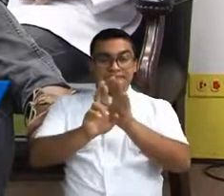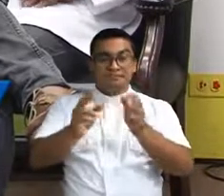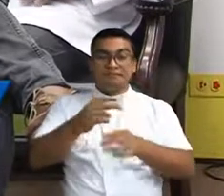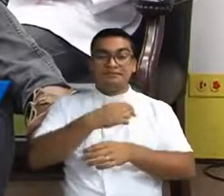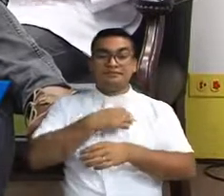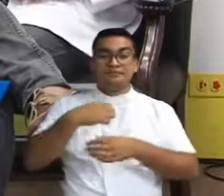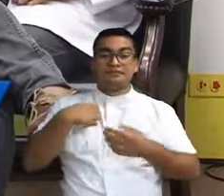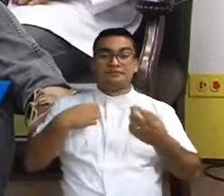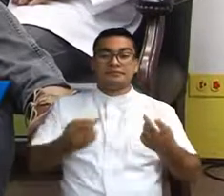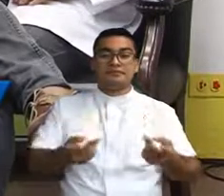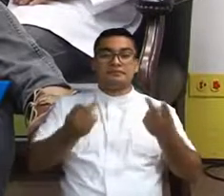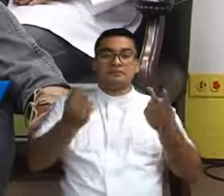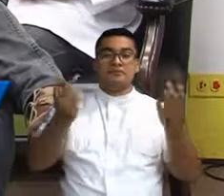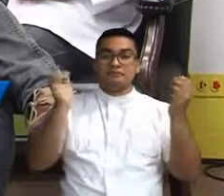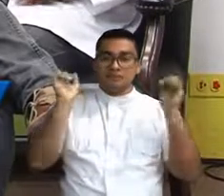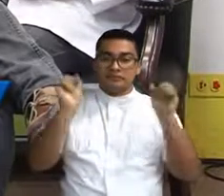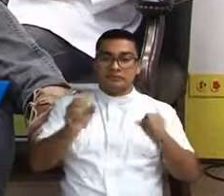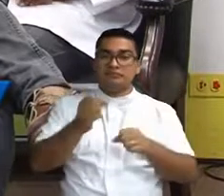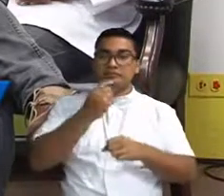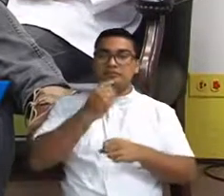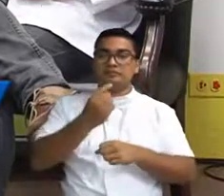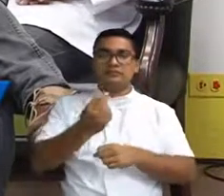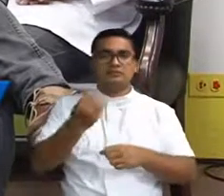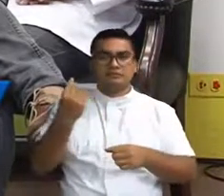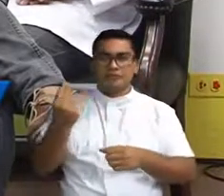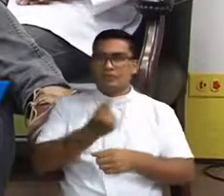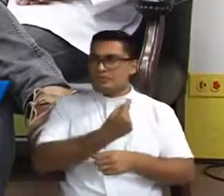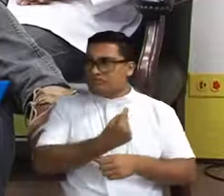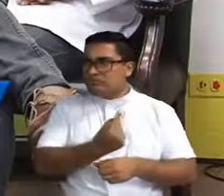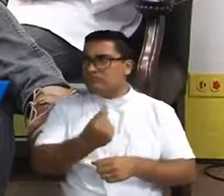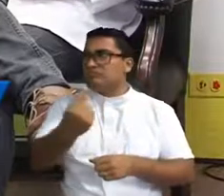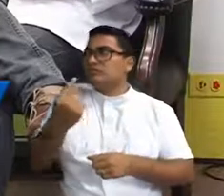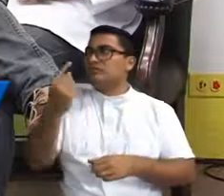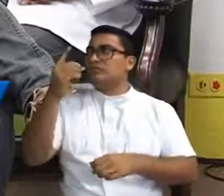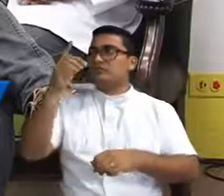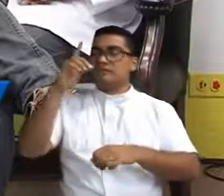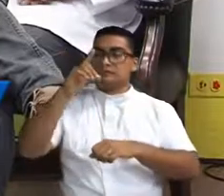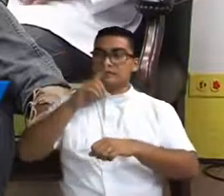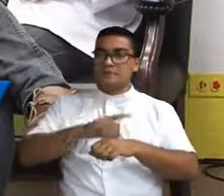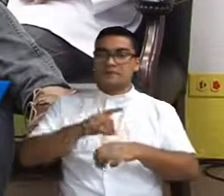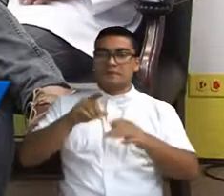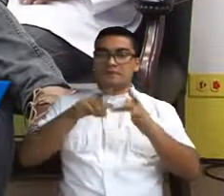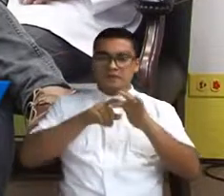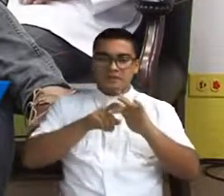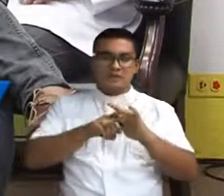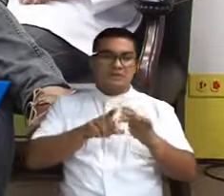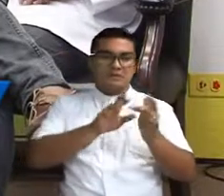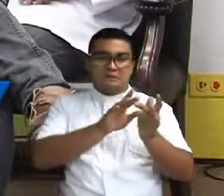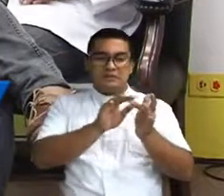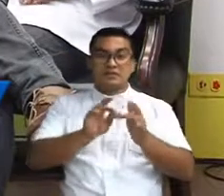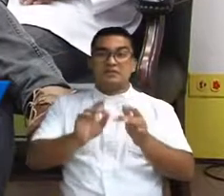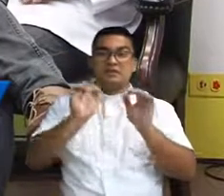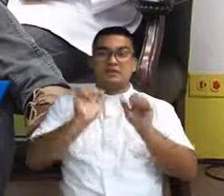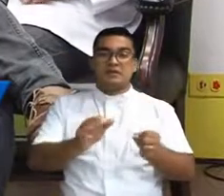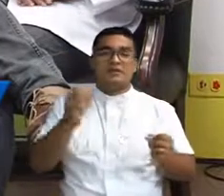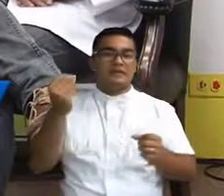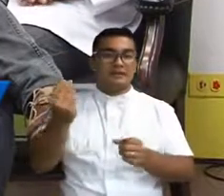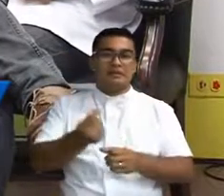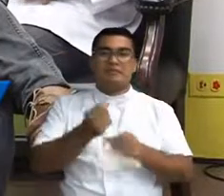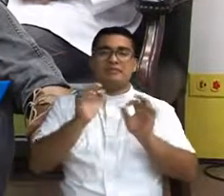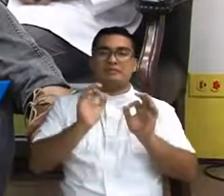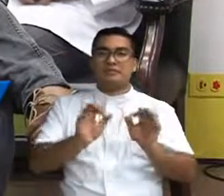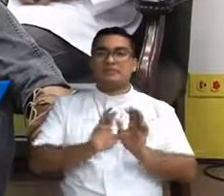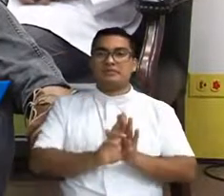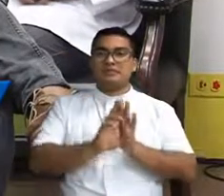viviendo, es donde tenemos que acudir. Entre más rápido vayamos al especialista, más rápido puede ser la respuesta.